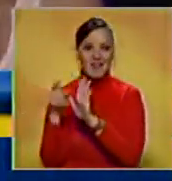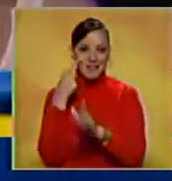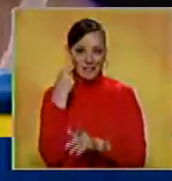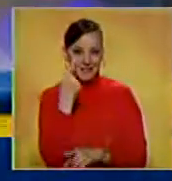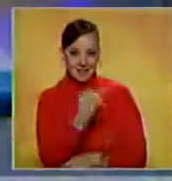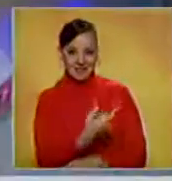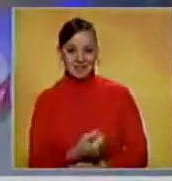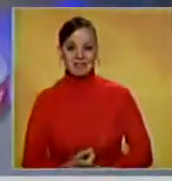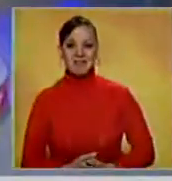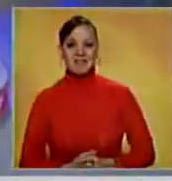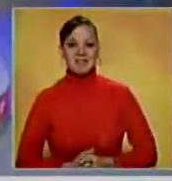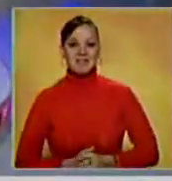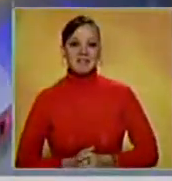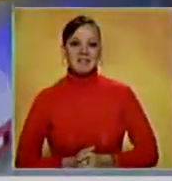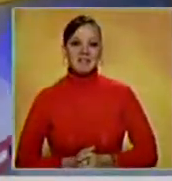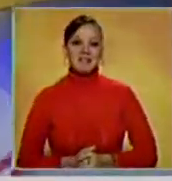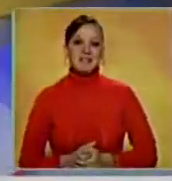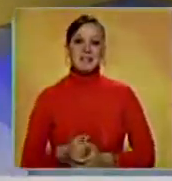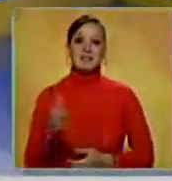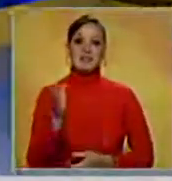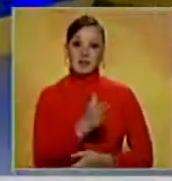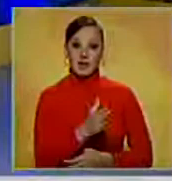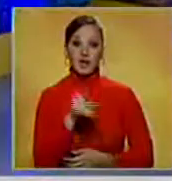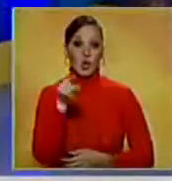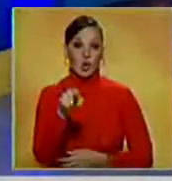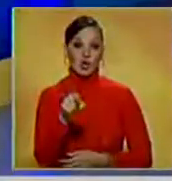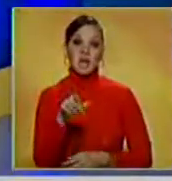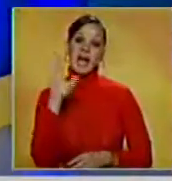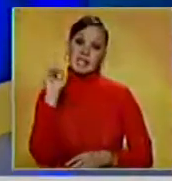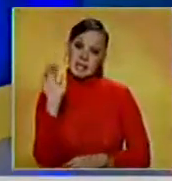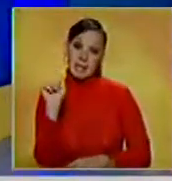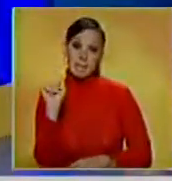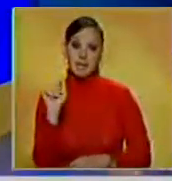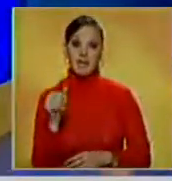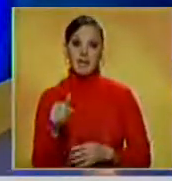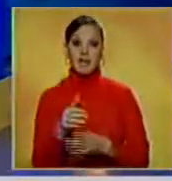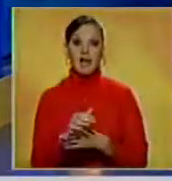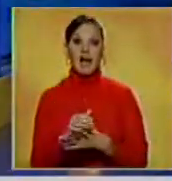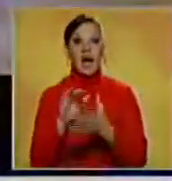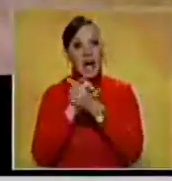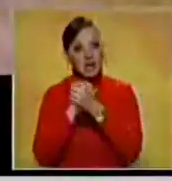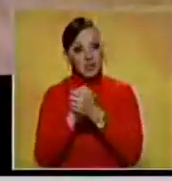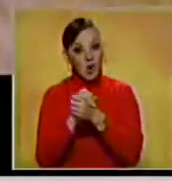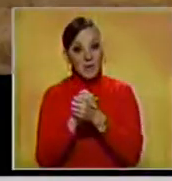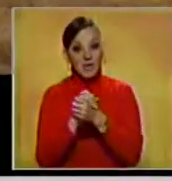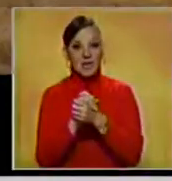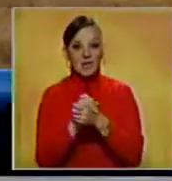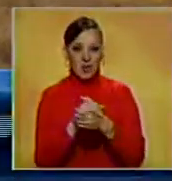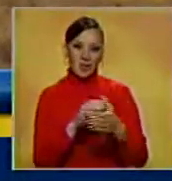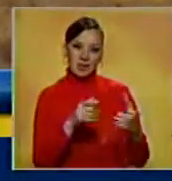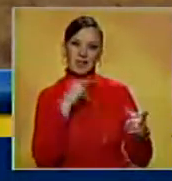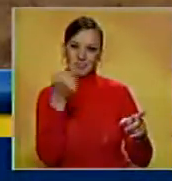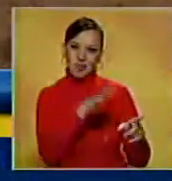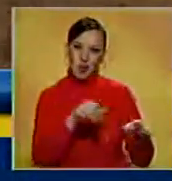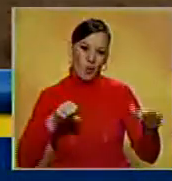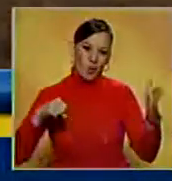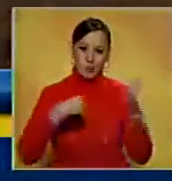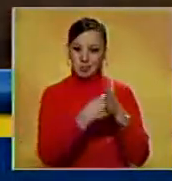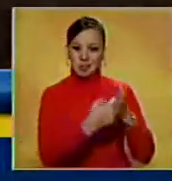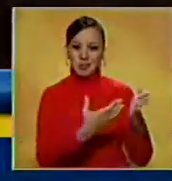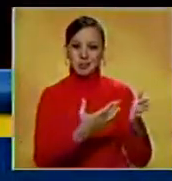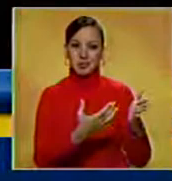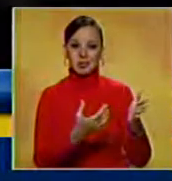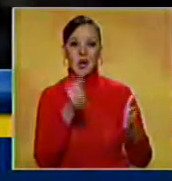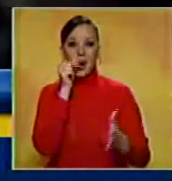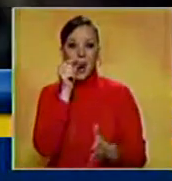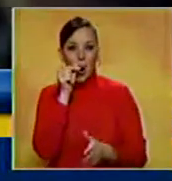Ball. Vin Diesel despide con esta emotiva canción a su amigo Paul Walker. El tema se llama Verte Otra Vez y es cantado por el